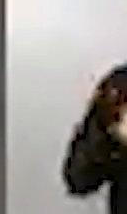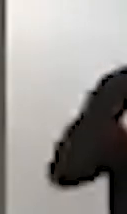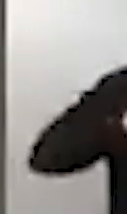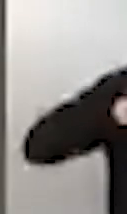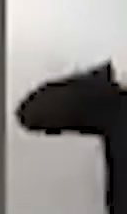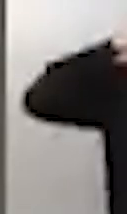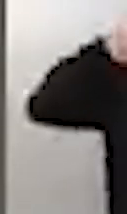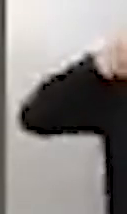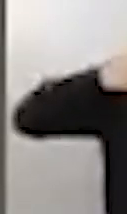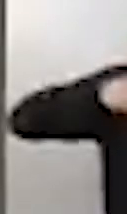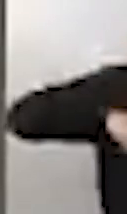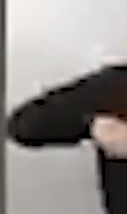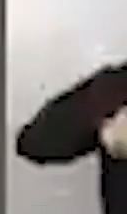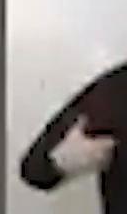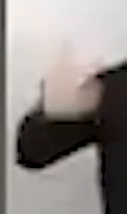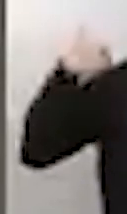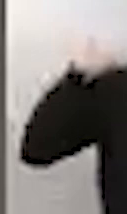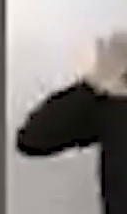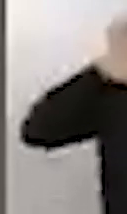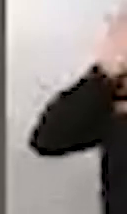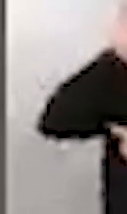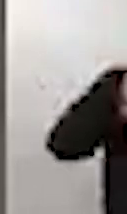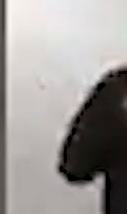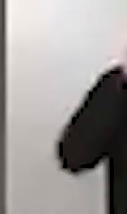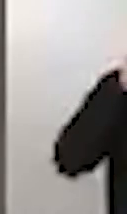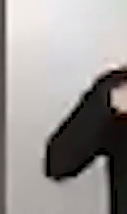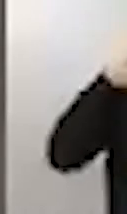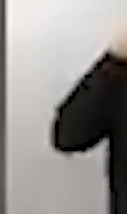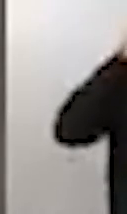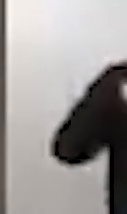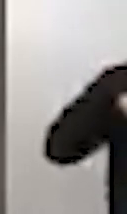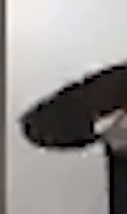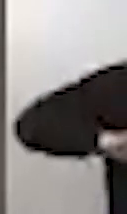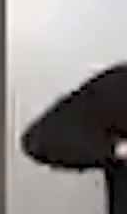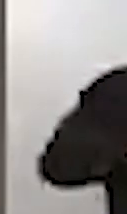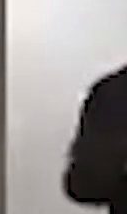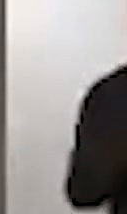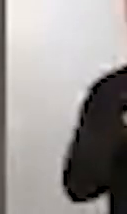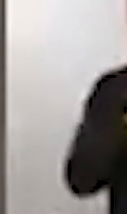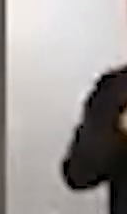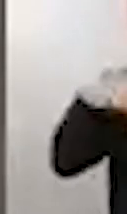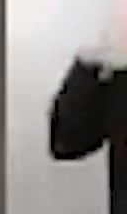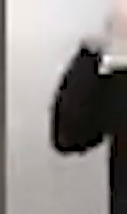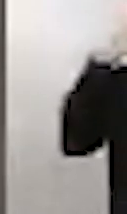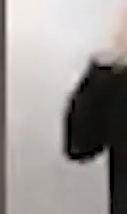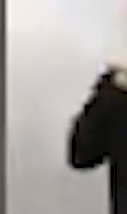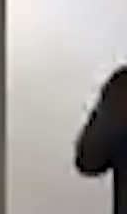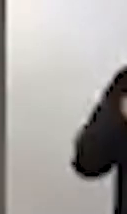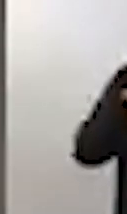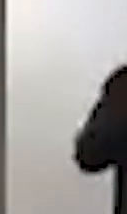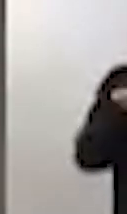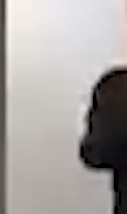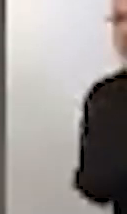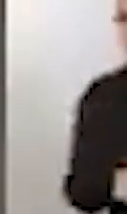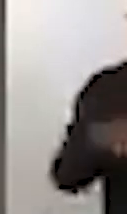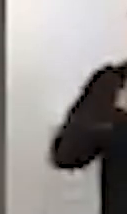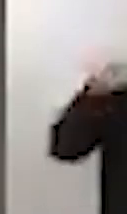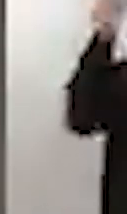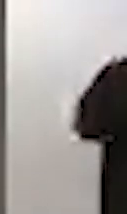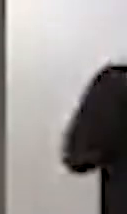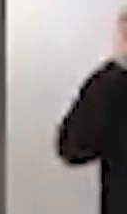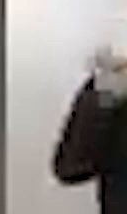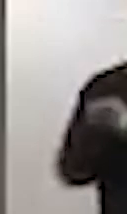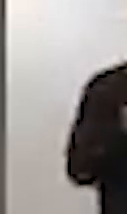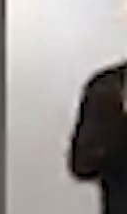feminista porque nuestra acción de gobierno se basa en aplicar la perspectiva de género haciendo de la igualdad real y efectiva entre hombres y